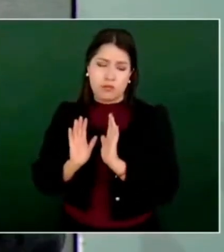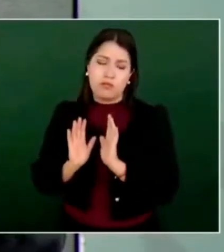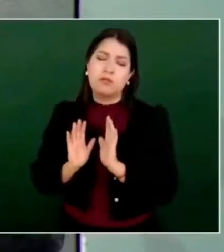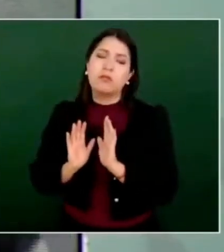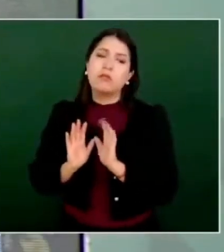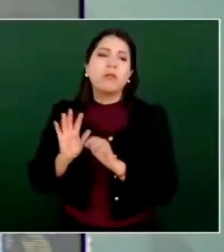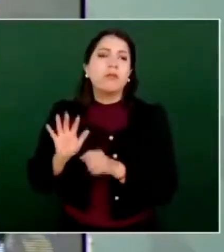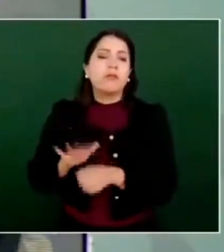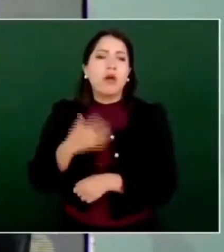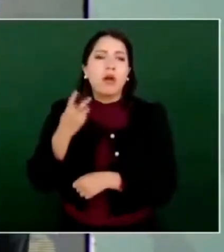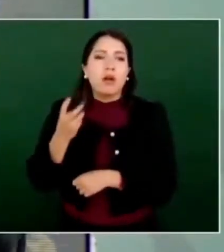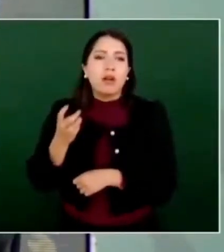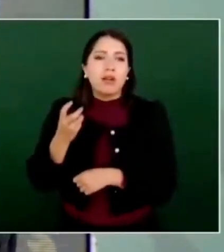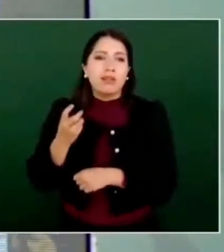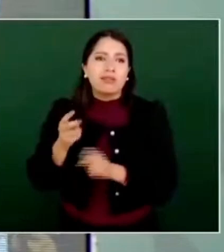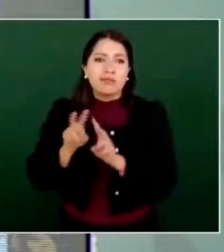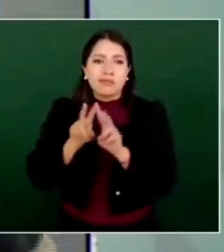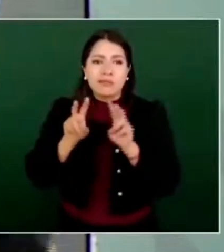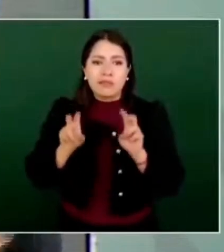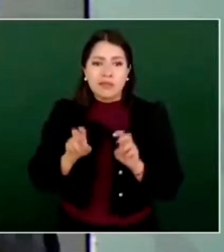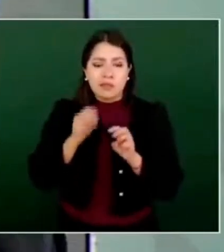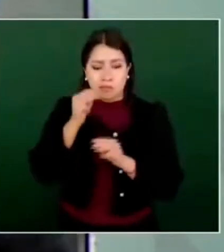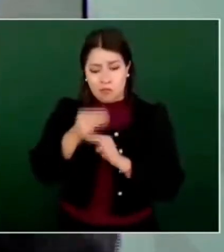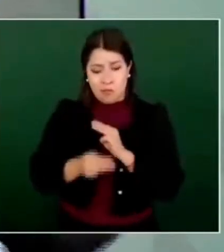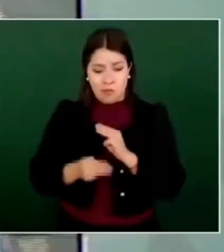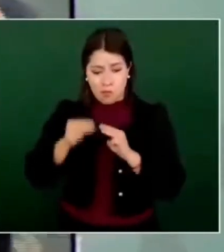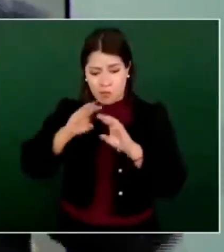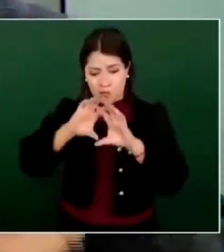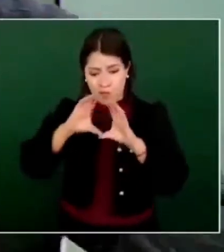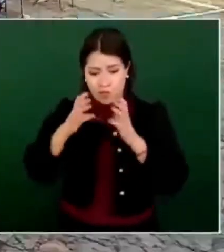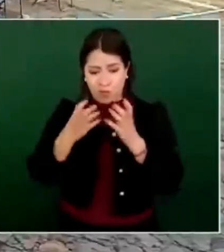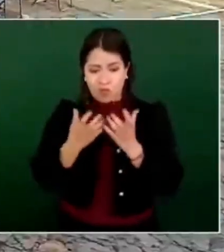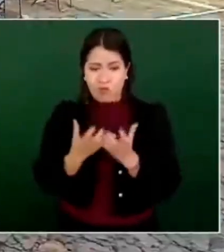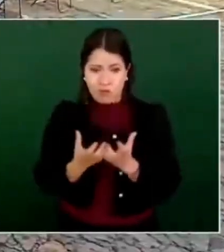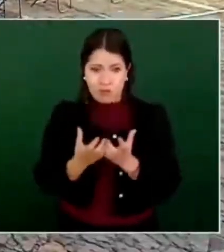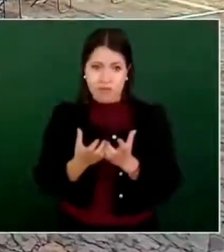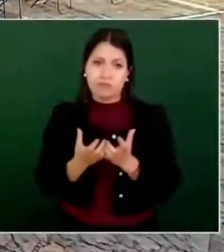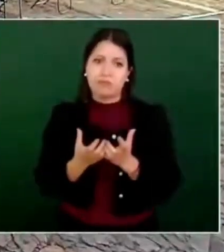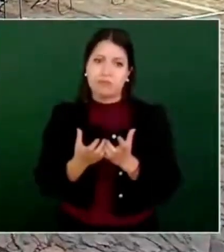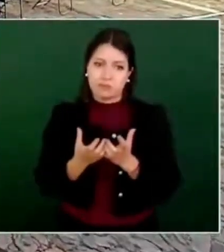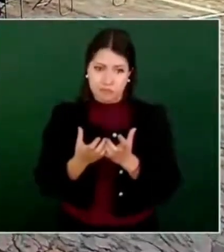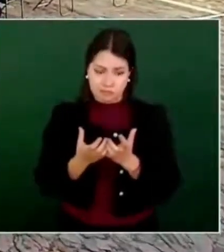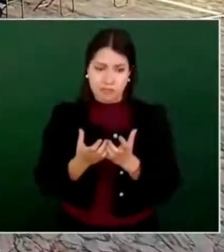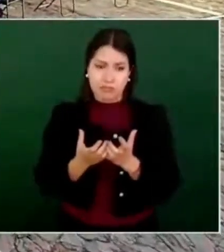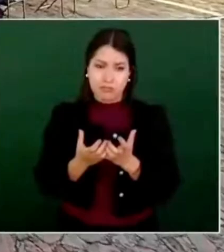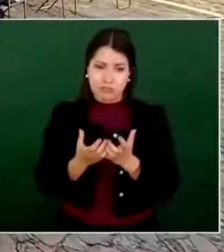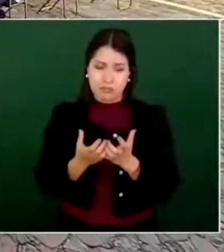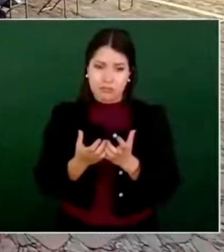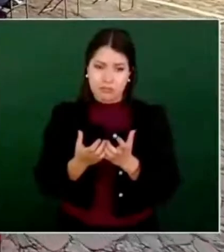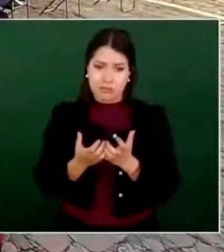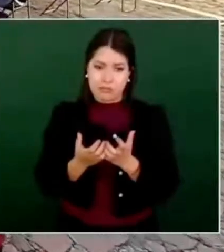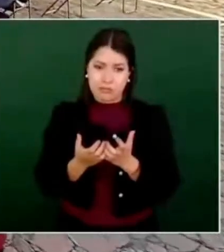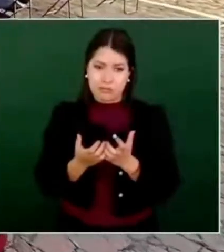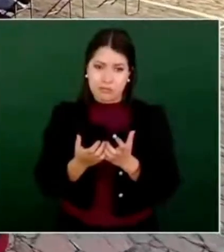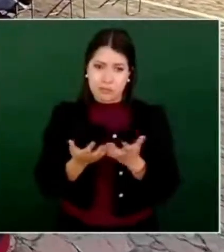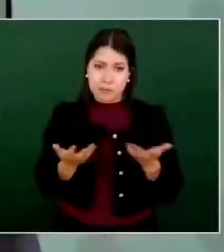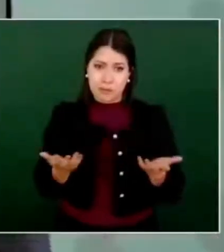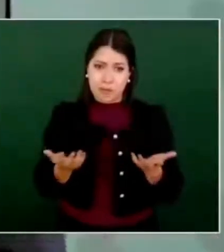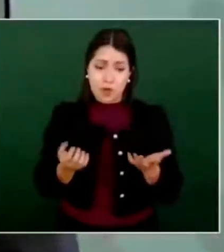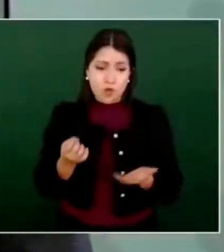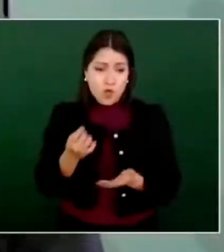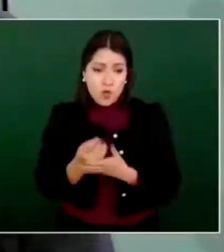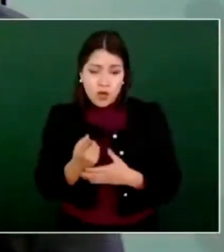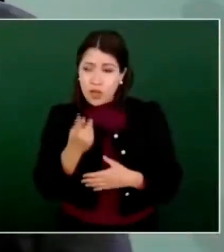Entonces, esto es un asunto mundial, no es nada más el Reforma o el Universal